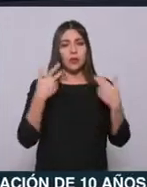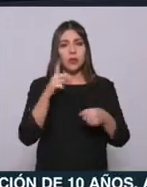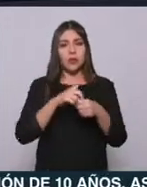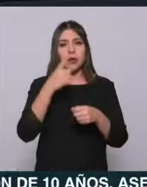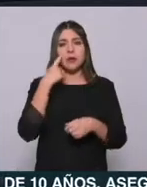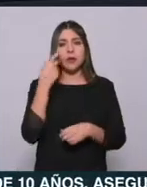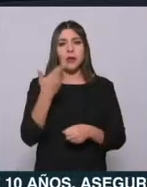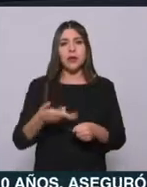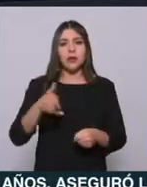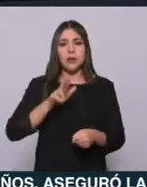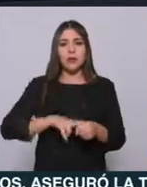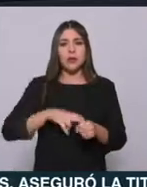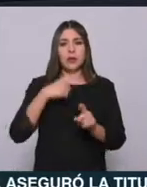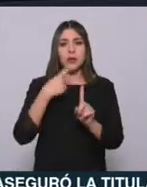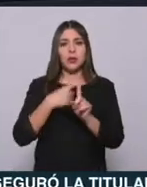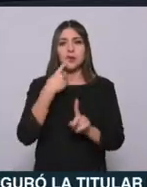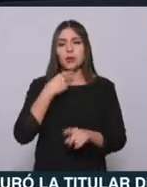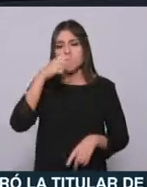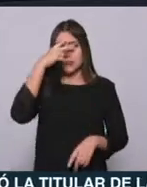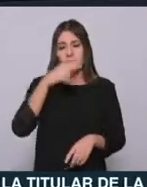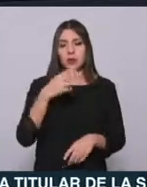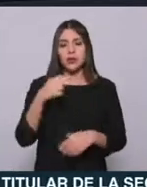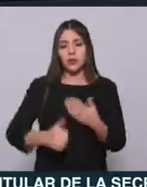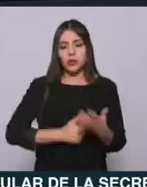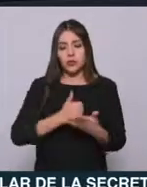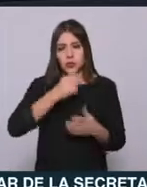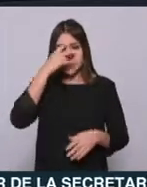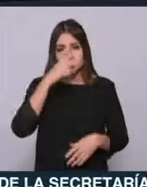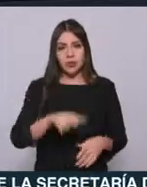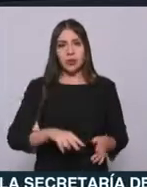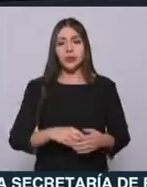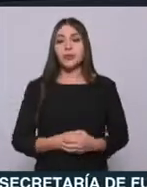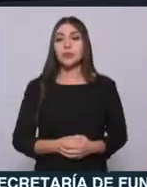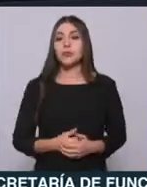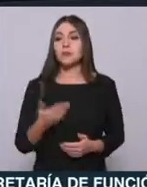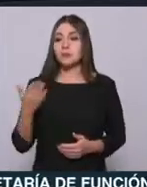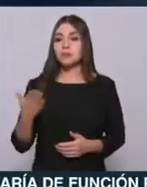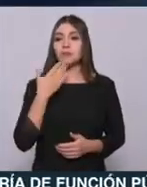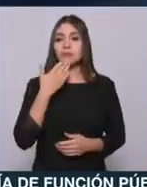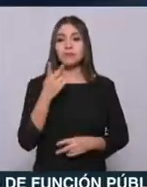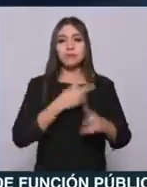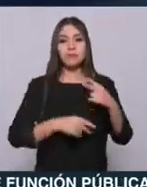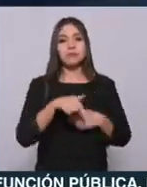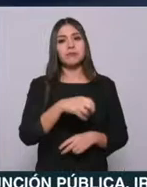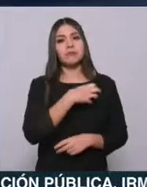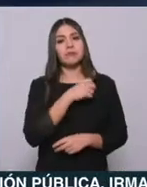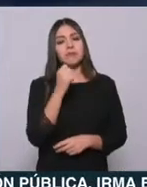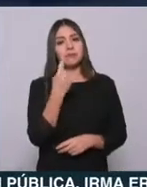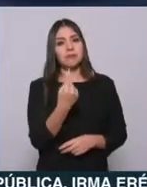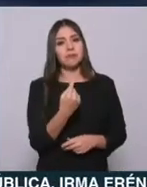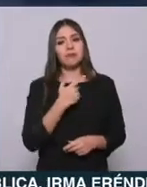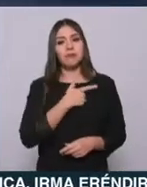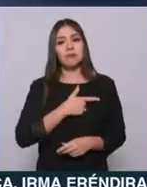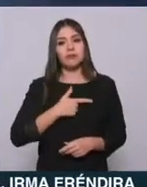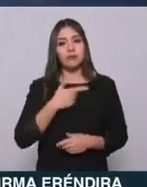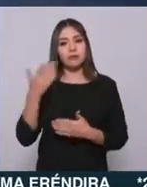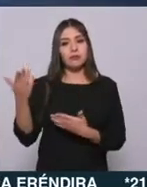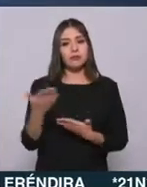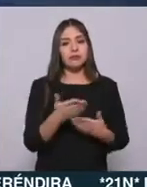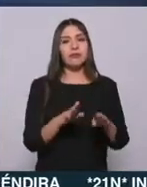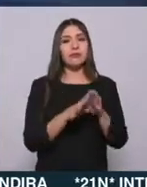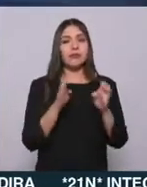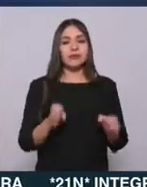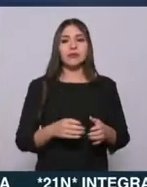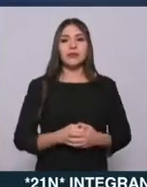del Hospital de la Cruz Roja Mexicana, Ciudad de México. Doctora, bienvenida a Capital 21, un gusto recibirla. ¿Cómo está,